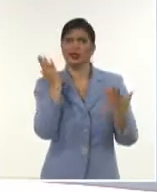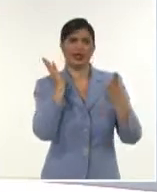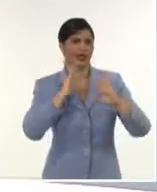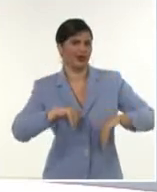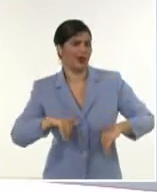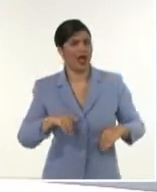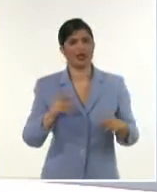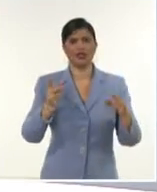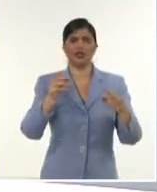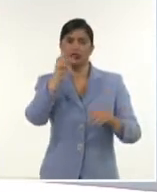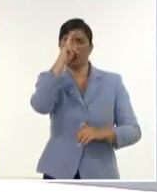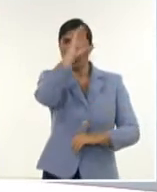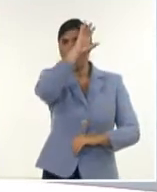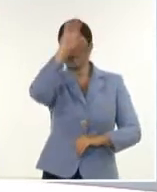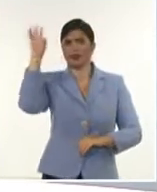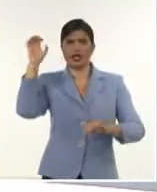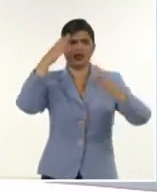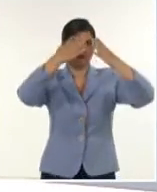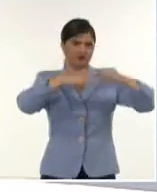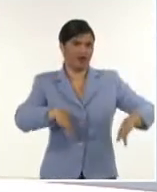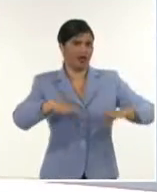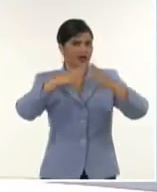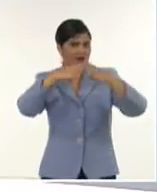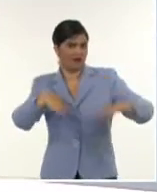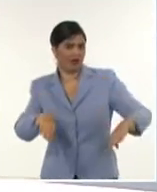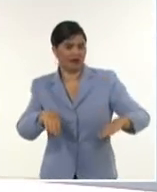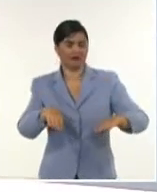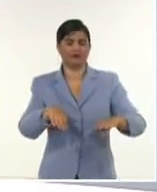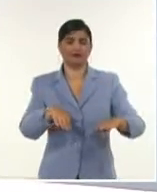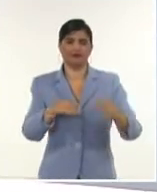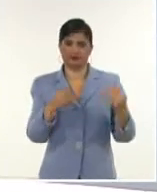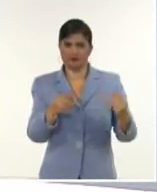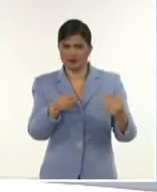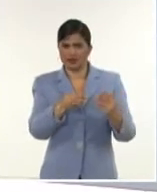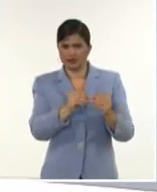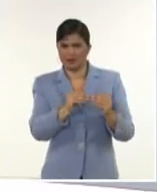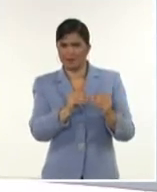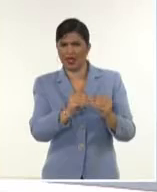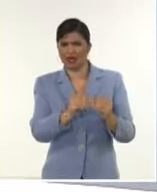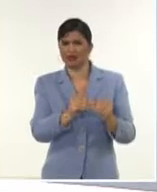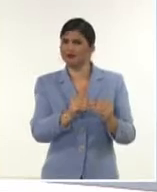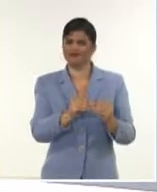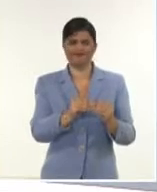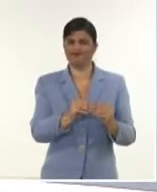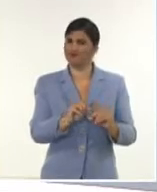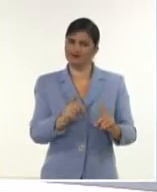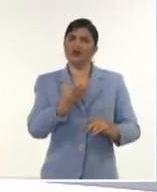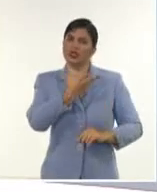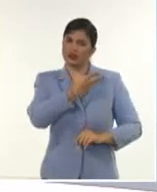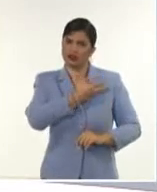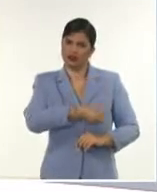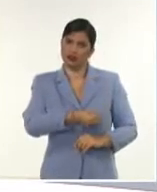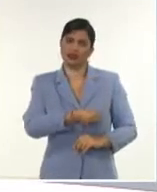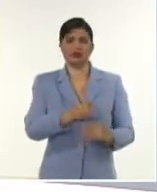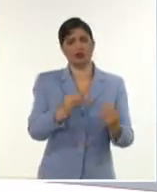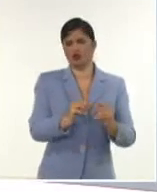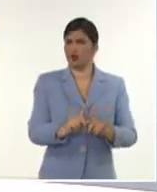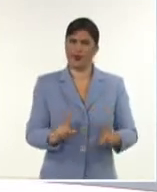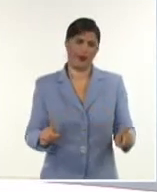hospitales e ir barriendo y acorralando a millones de personas y anunciarles cual tortura psicológica que está muy cerca a la operación